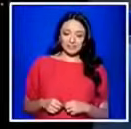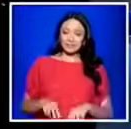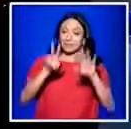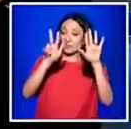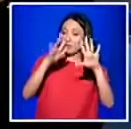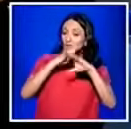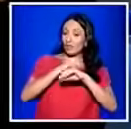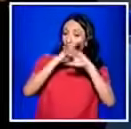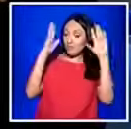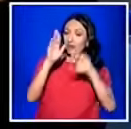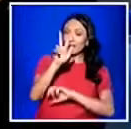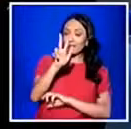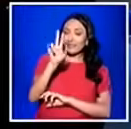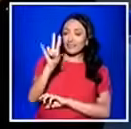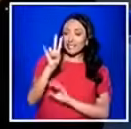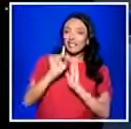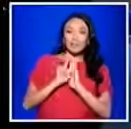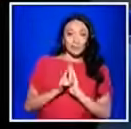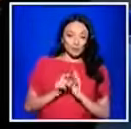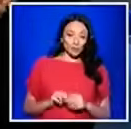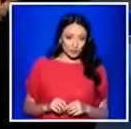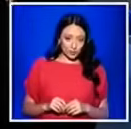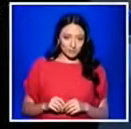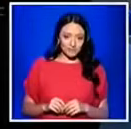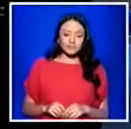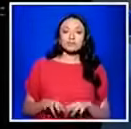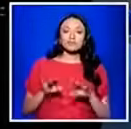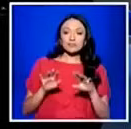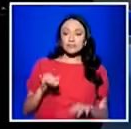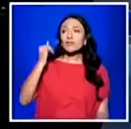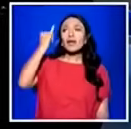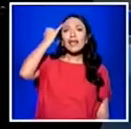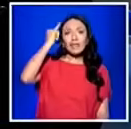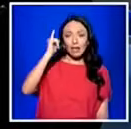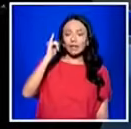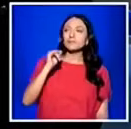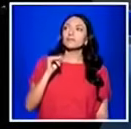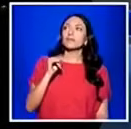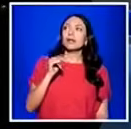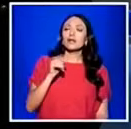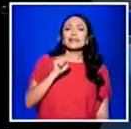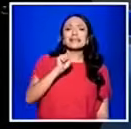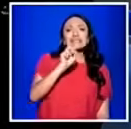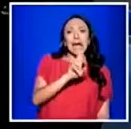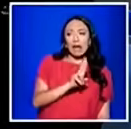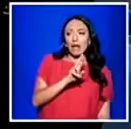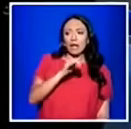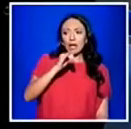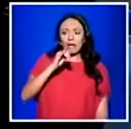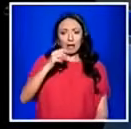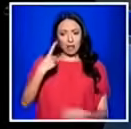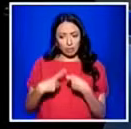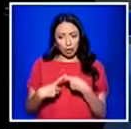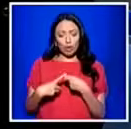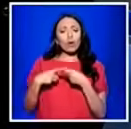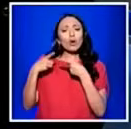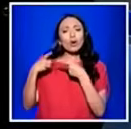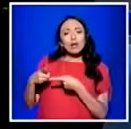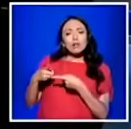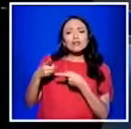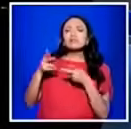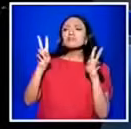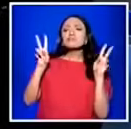Ocho de la mañana con 37 minutos. La iniciativa Cerquito brinda asesoría, información y soluciones de